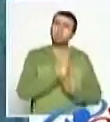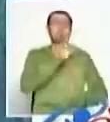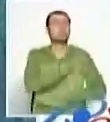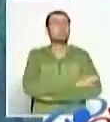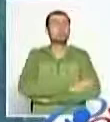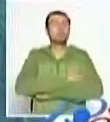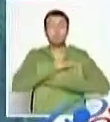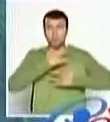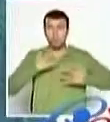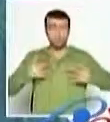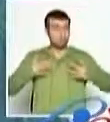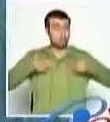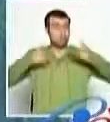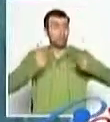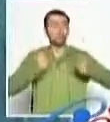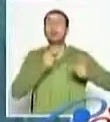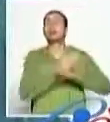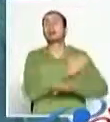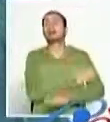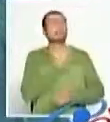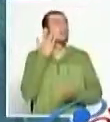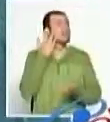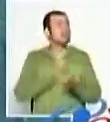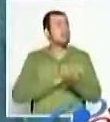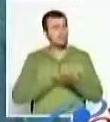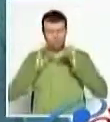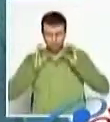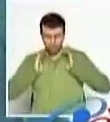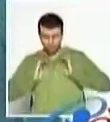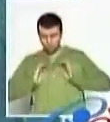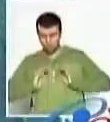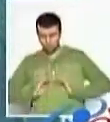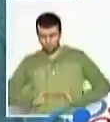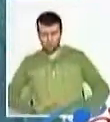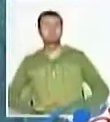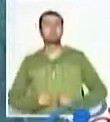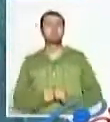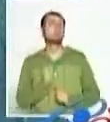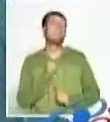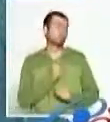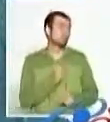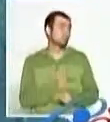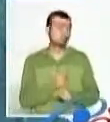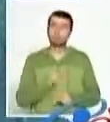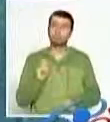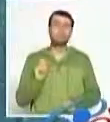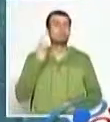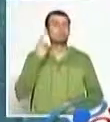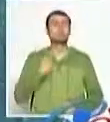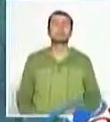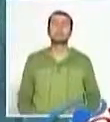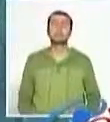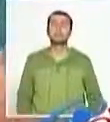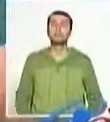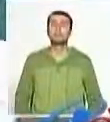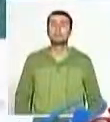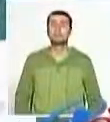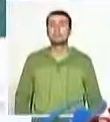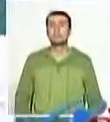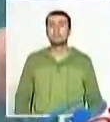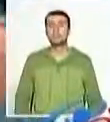un tratamiento, tengo que limpiarlo primero. No puedo encerar sin haber barrido. Doctor Blandón.